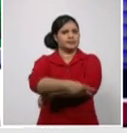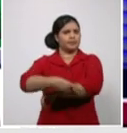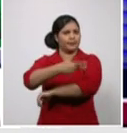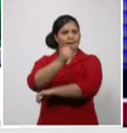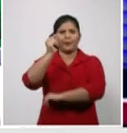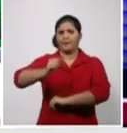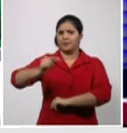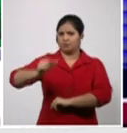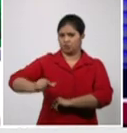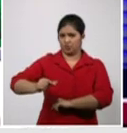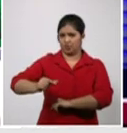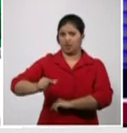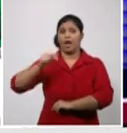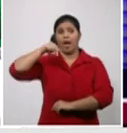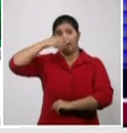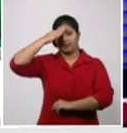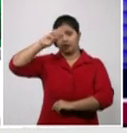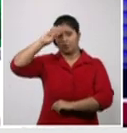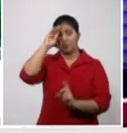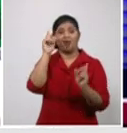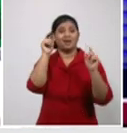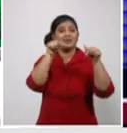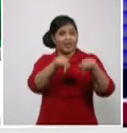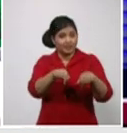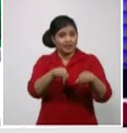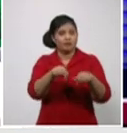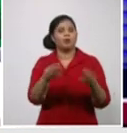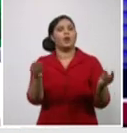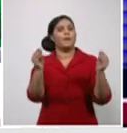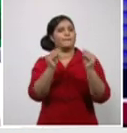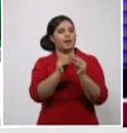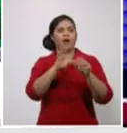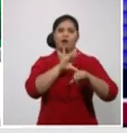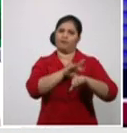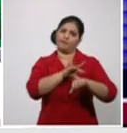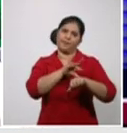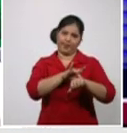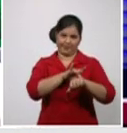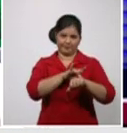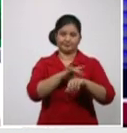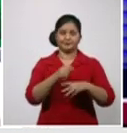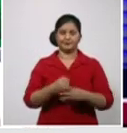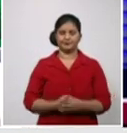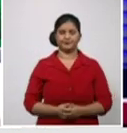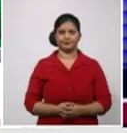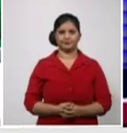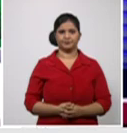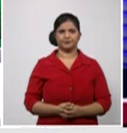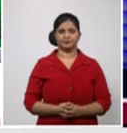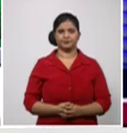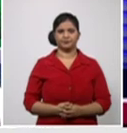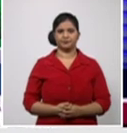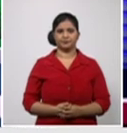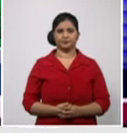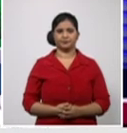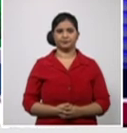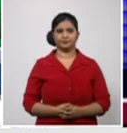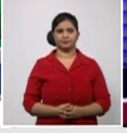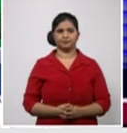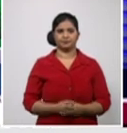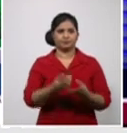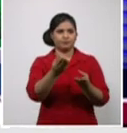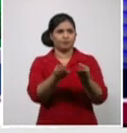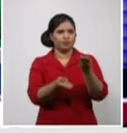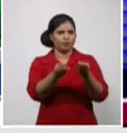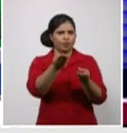estaban en Cuba y se infectaron en nuestro país. Cuando vemos los autóctonos, la